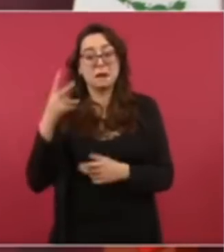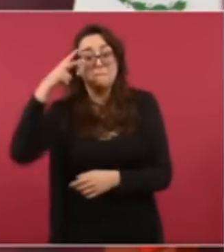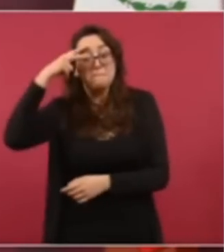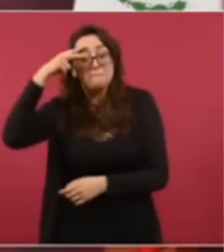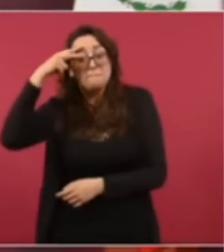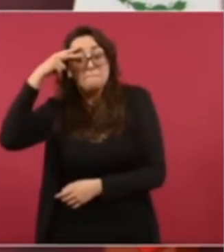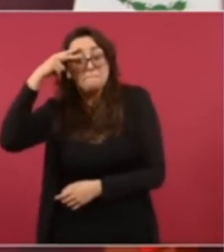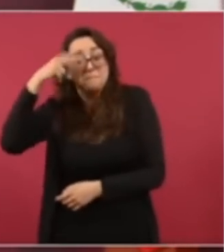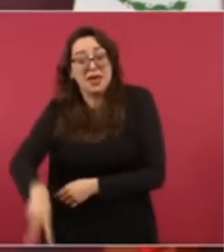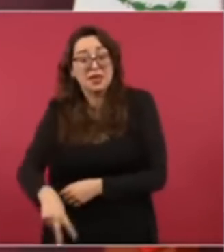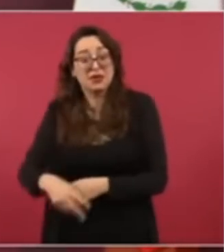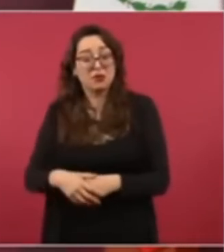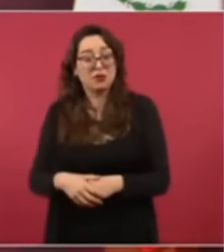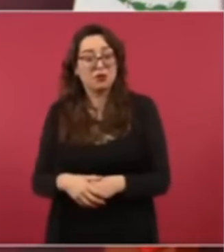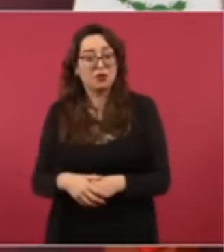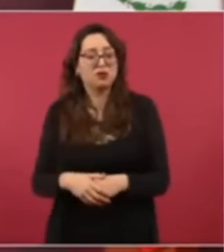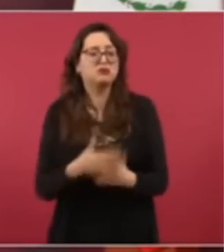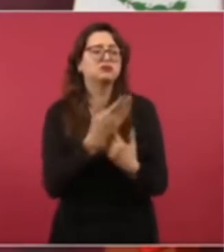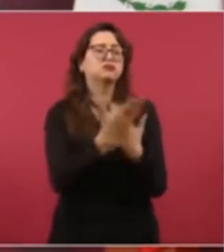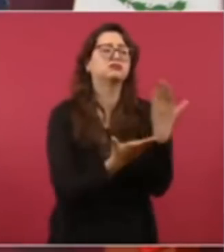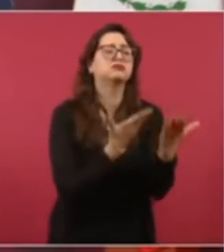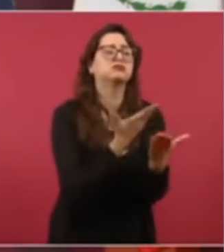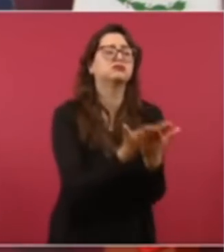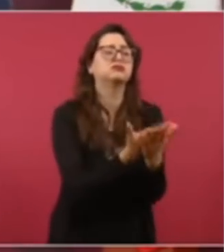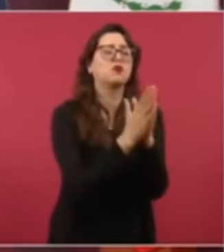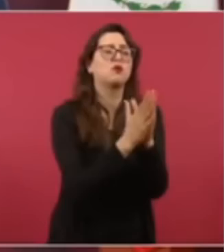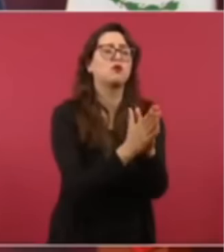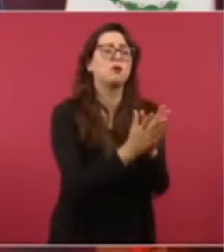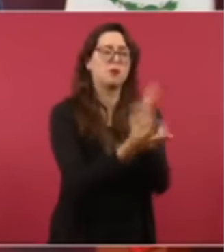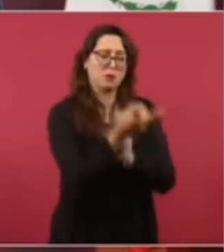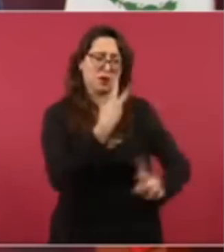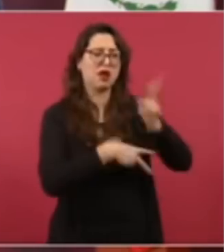conservadores. Y ahí les dejo de tarea